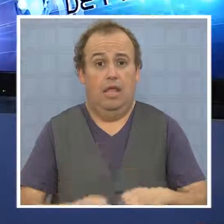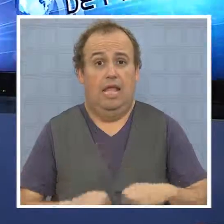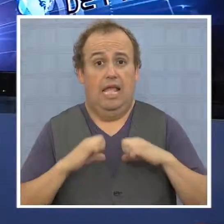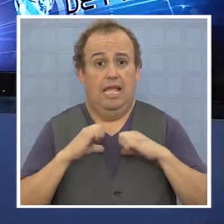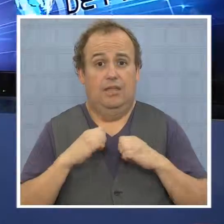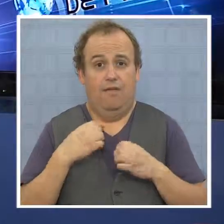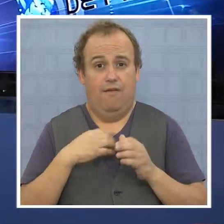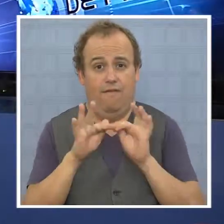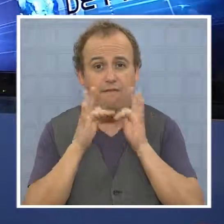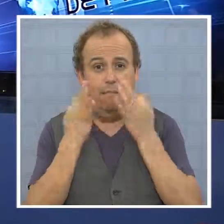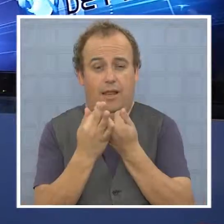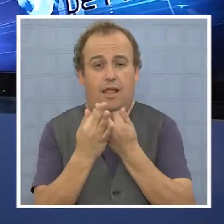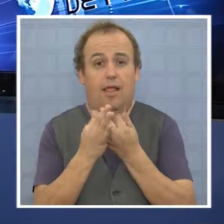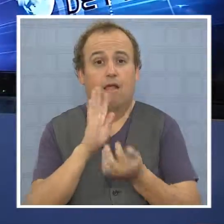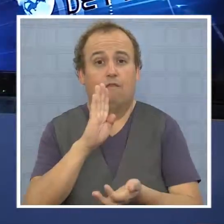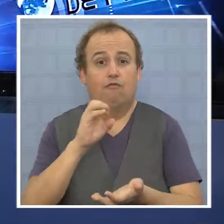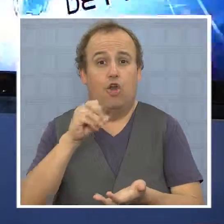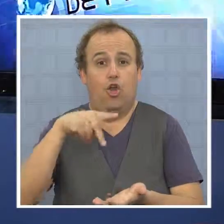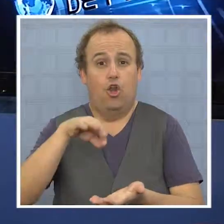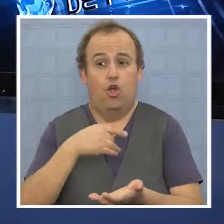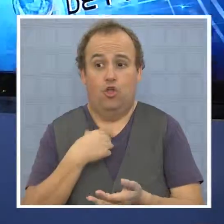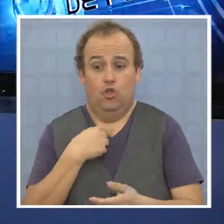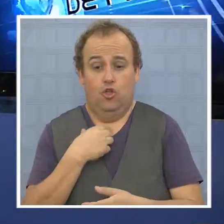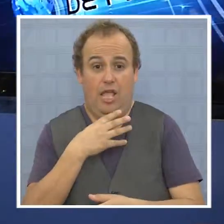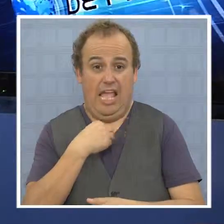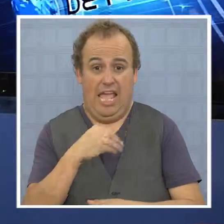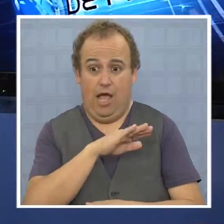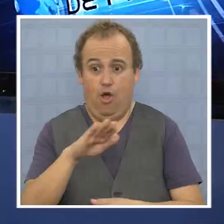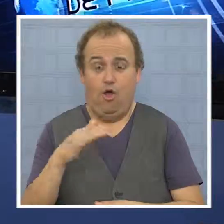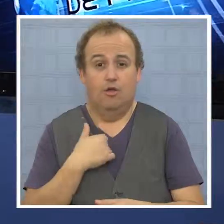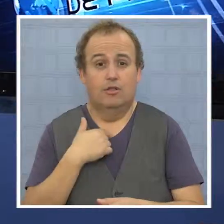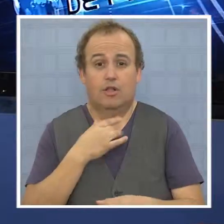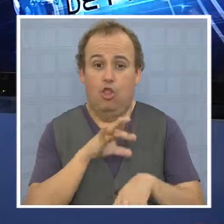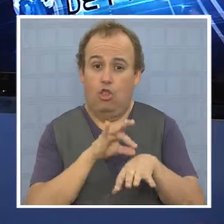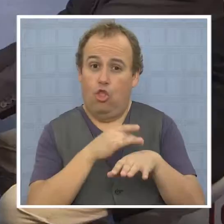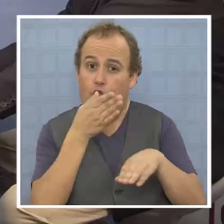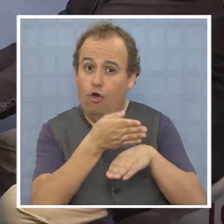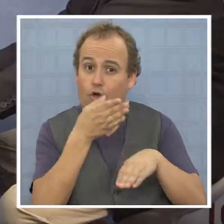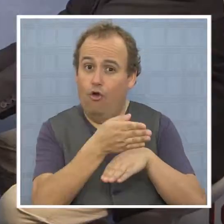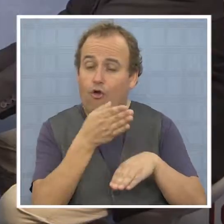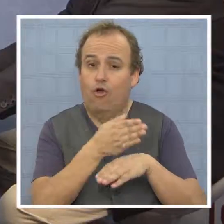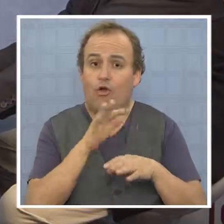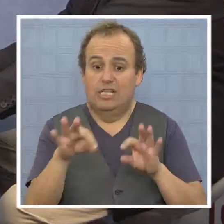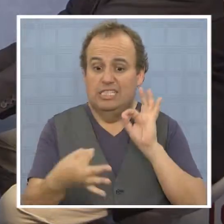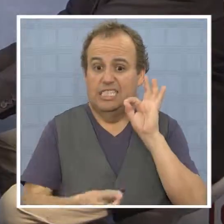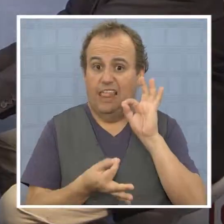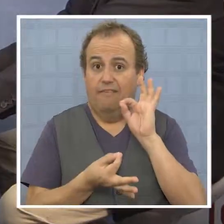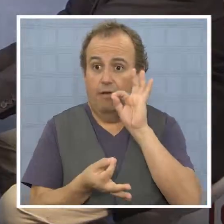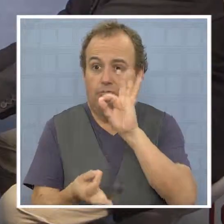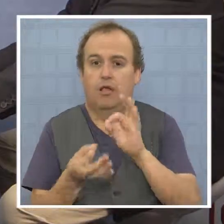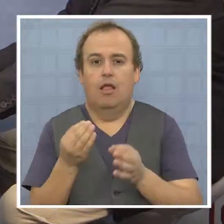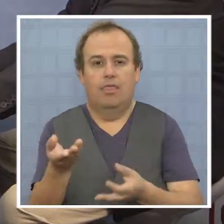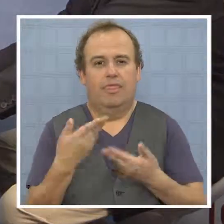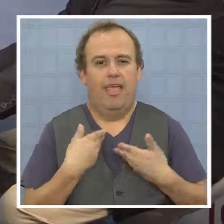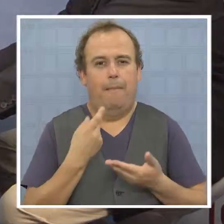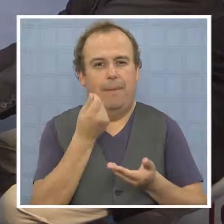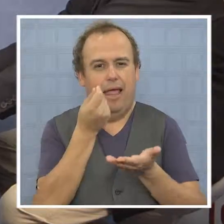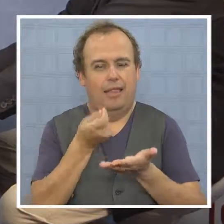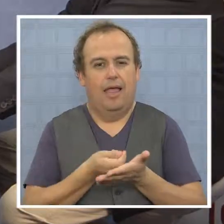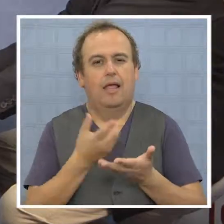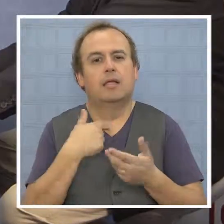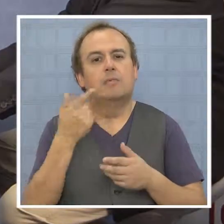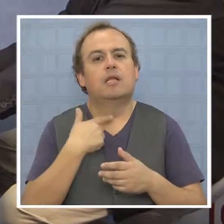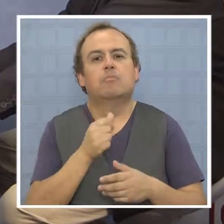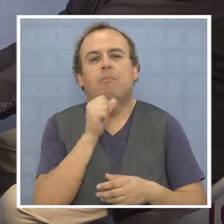a ti te dan un bono, pero te dan un poco más de lucas si tú tienes a tu hijo al día en los controles niños sanos. Te dan otro poco más de lucas si tu hijo va a clase. O te